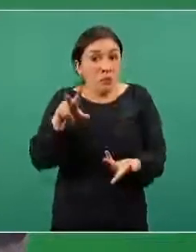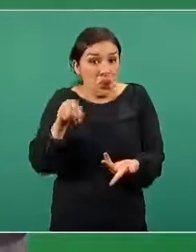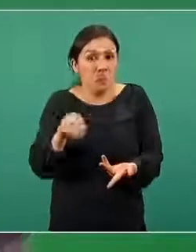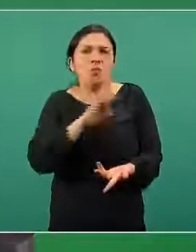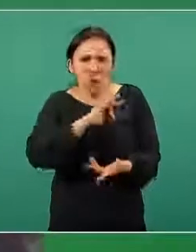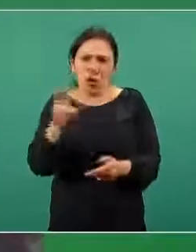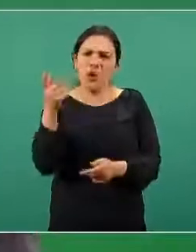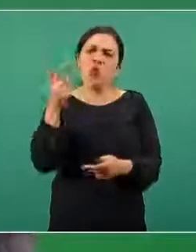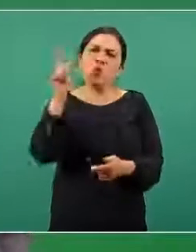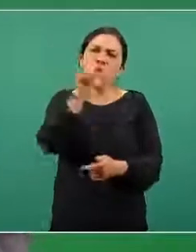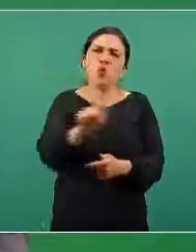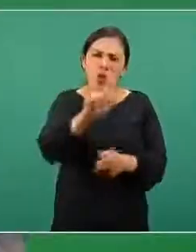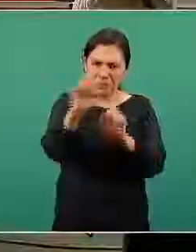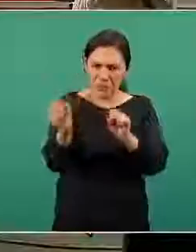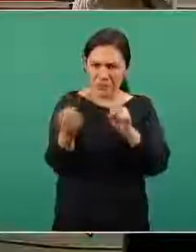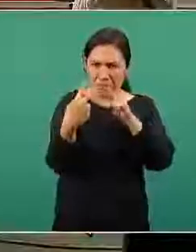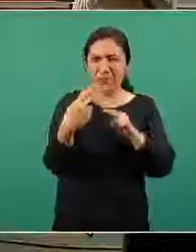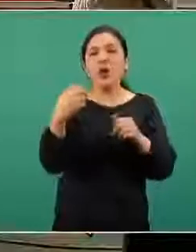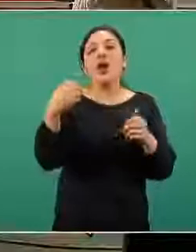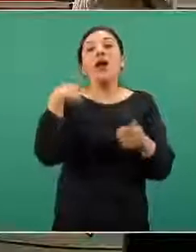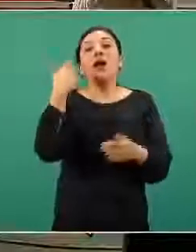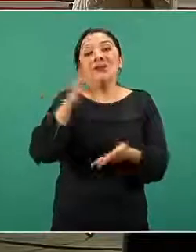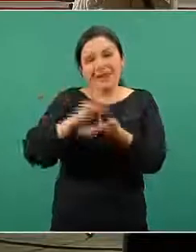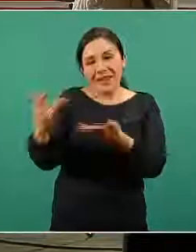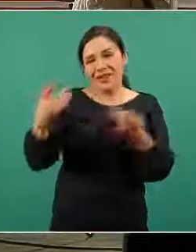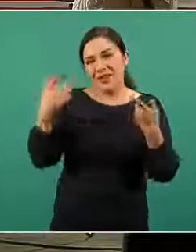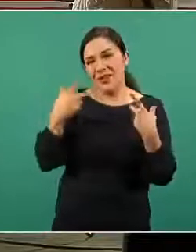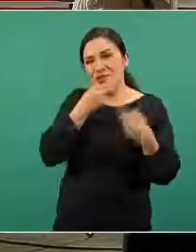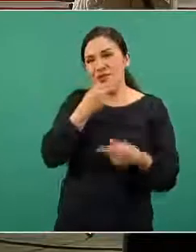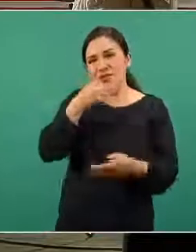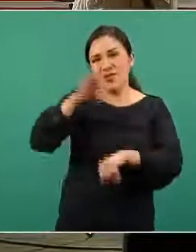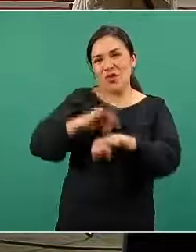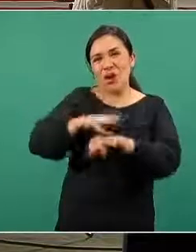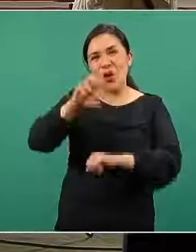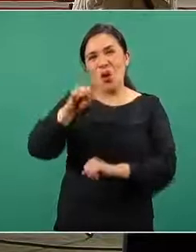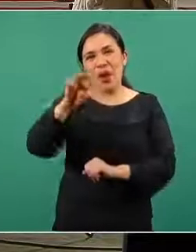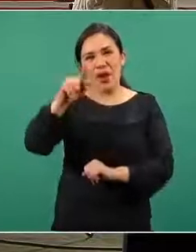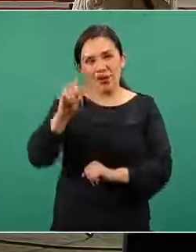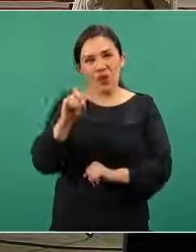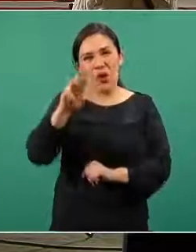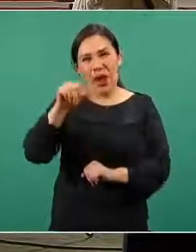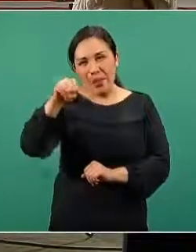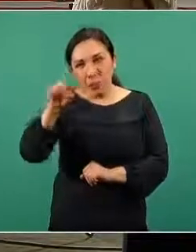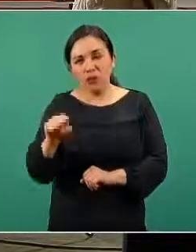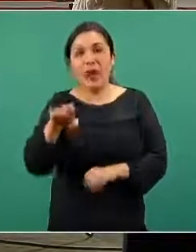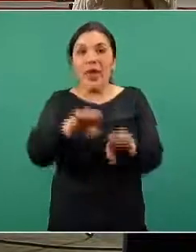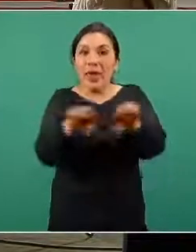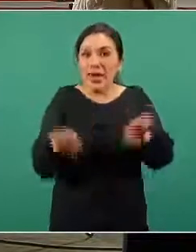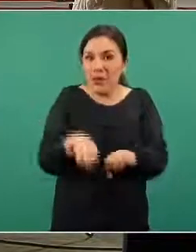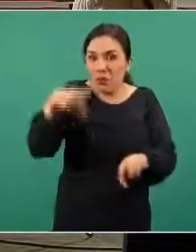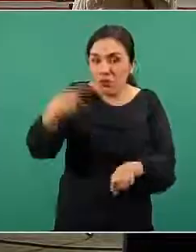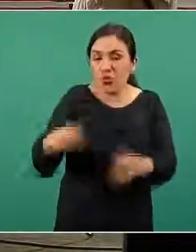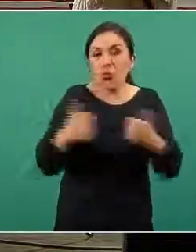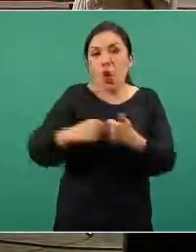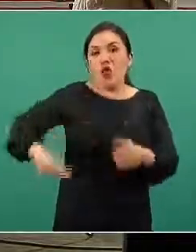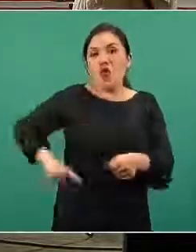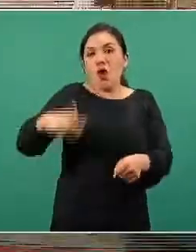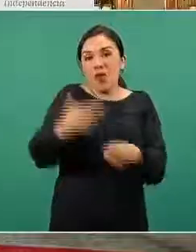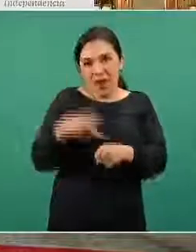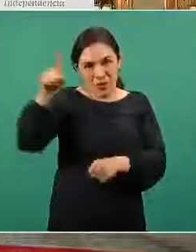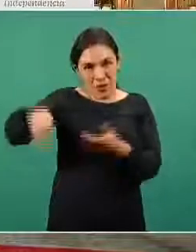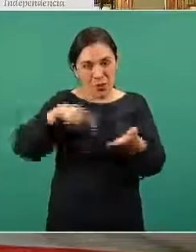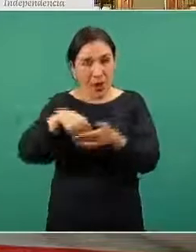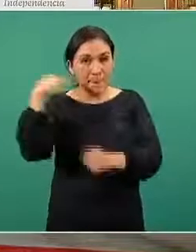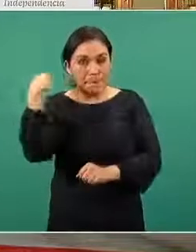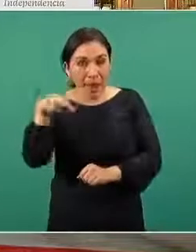persona nos vemos el lunes. Agradecemos nuevamente al doctor Roberto Ramos Alor, secretario de Salud de Veracruz, a todo su equipo, al gobernador Cuitláhuac